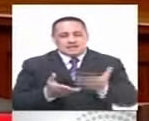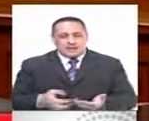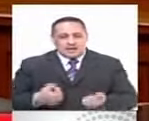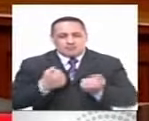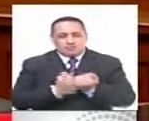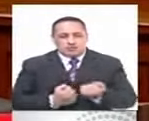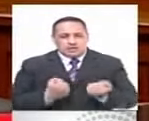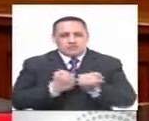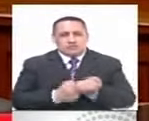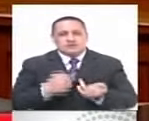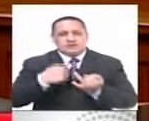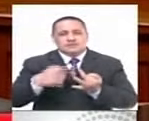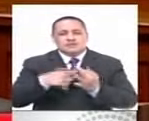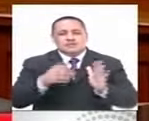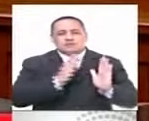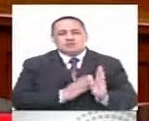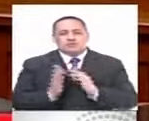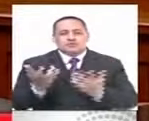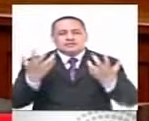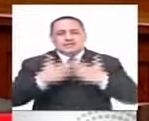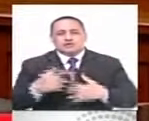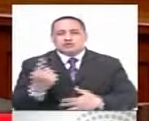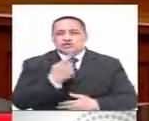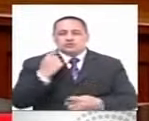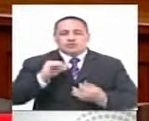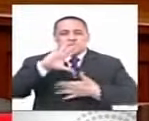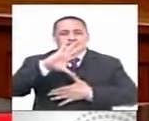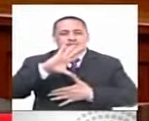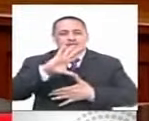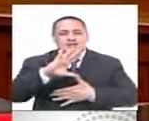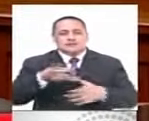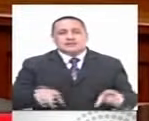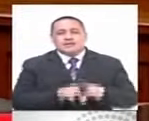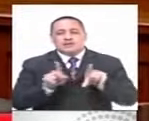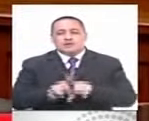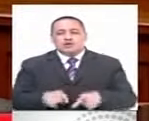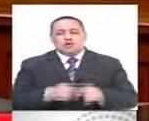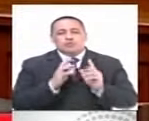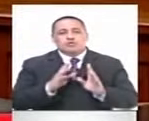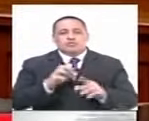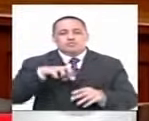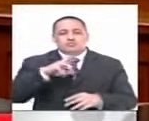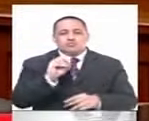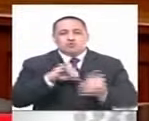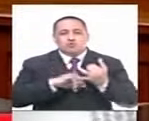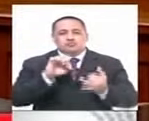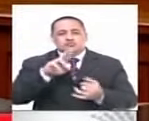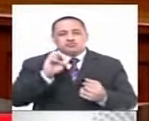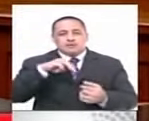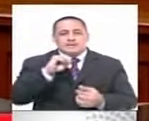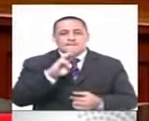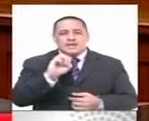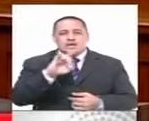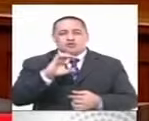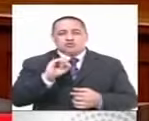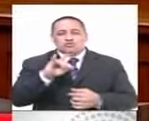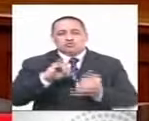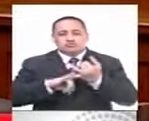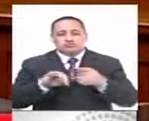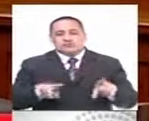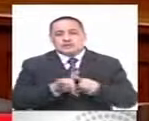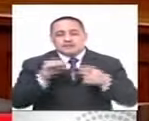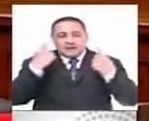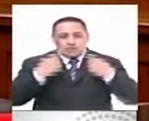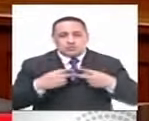en otros procesos de integración de América Latina y el Caribe, como Prosur, CELAC y Mercosur, con énfasis